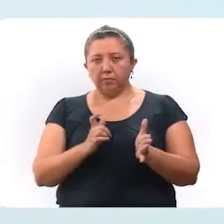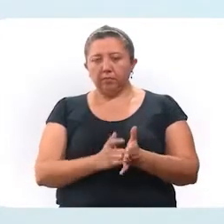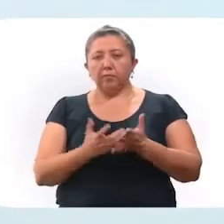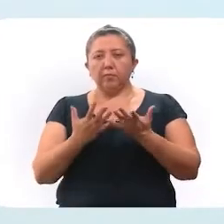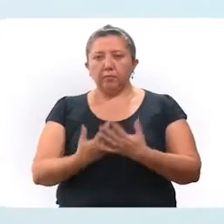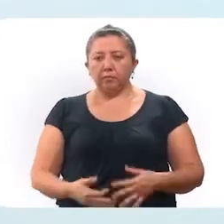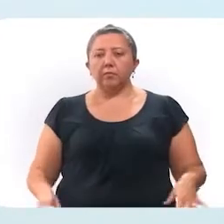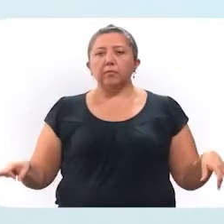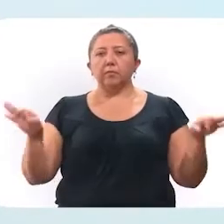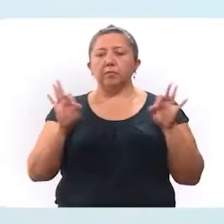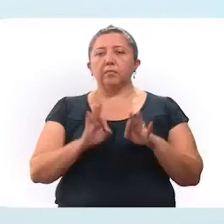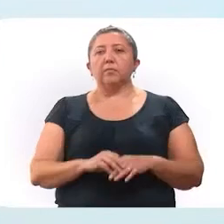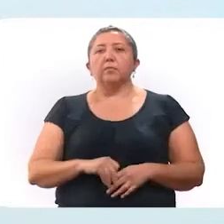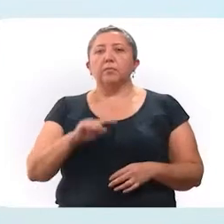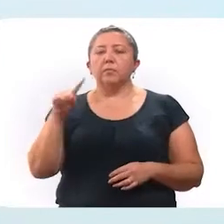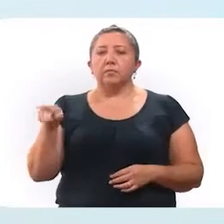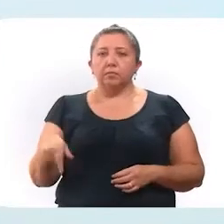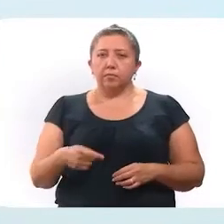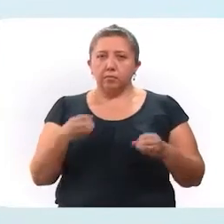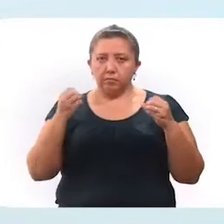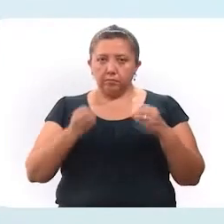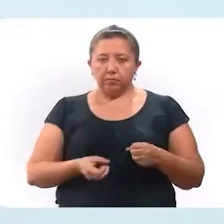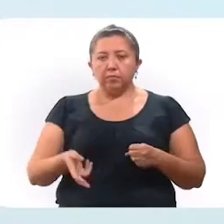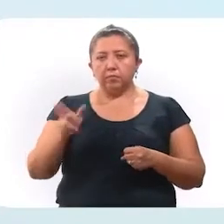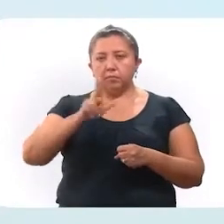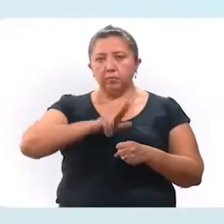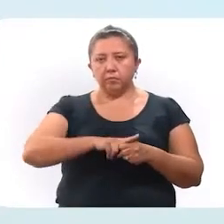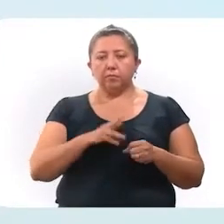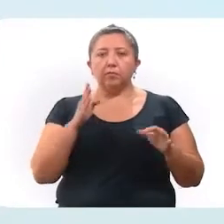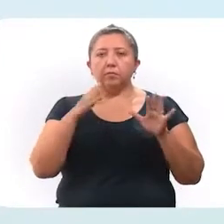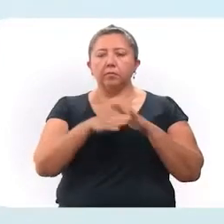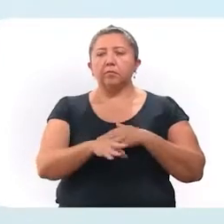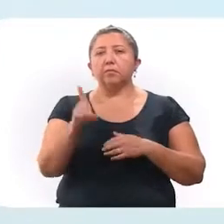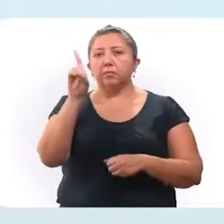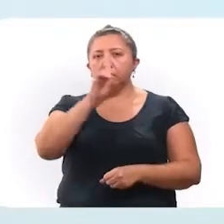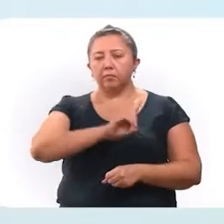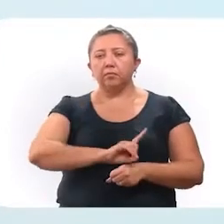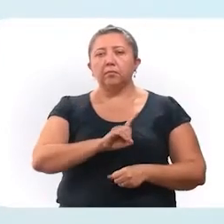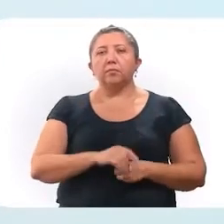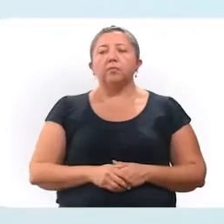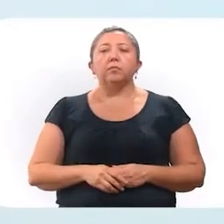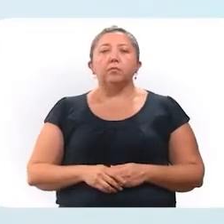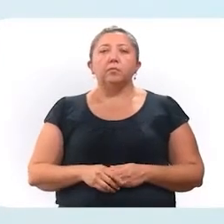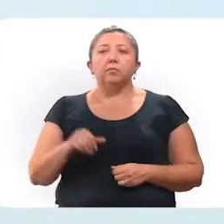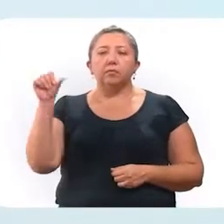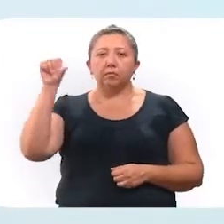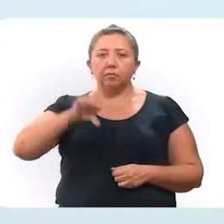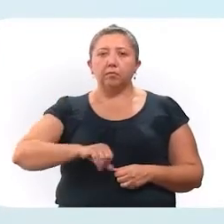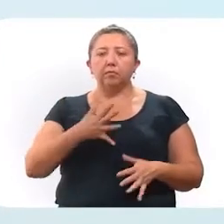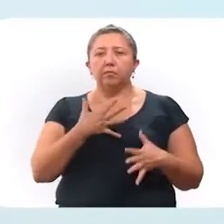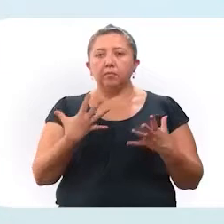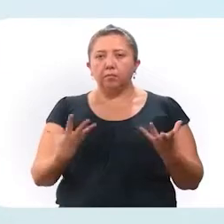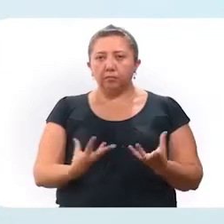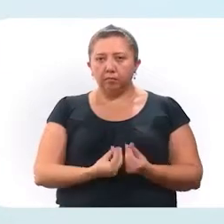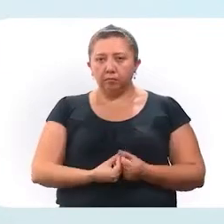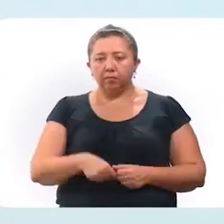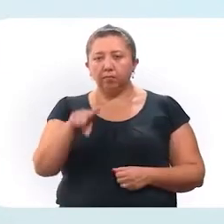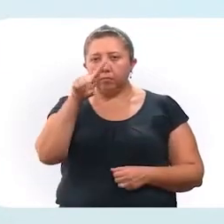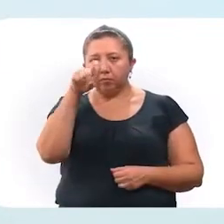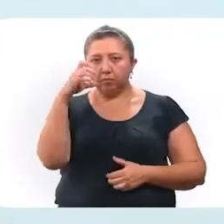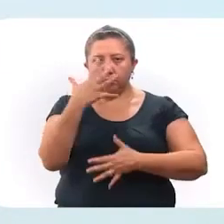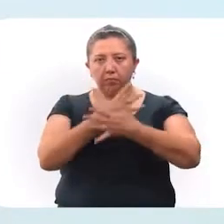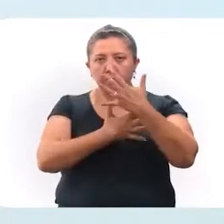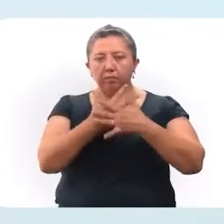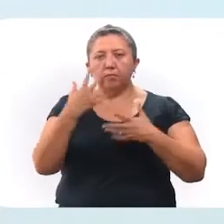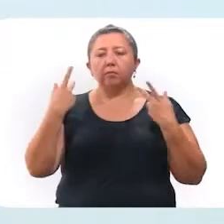reapertura económica, los datos más importantes son la ocupación hospitalaria y los ingresos diarios. El día de hoy tenemos